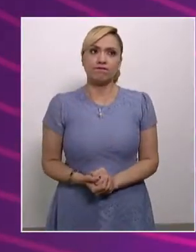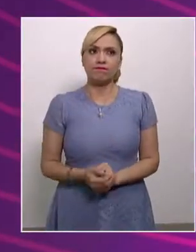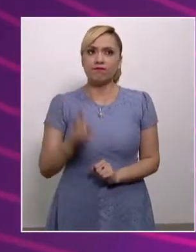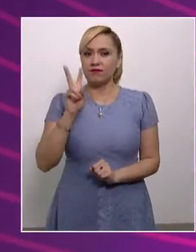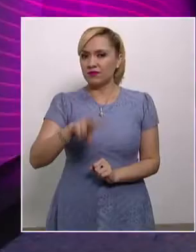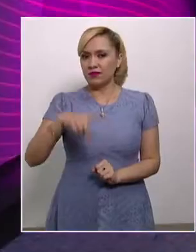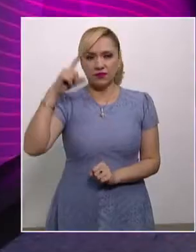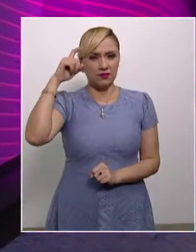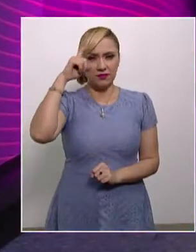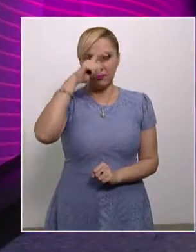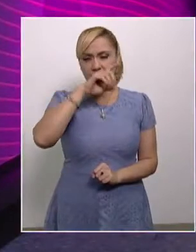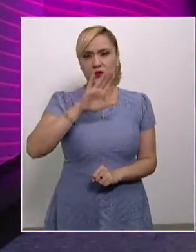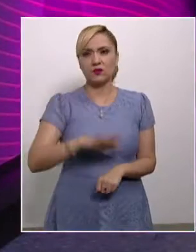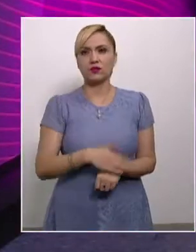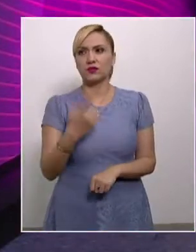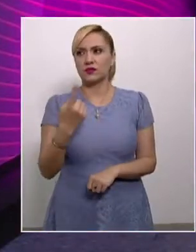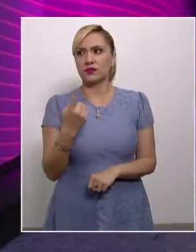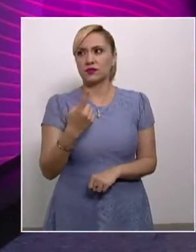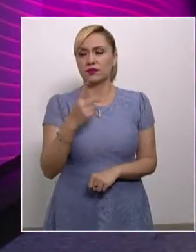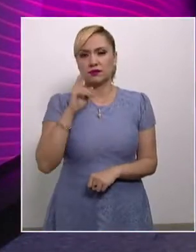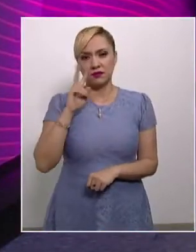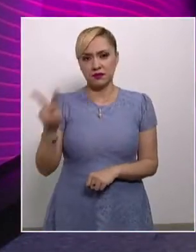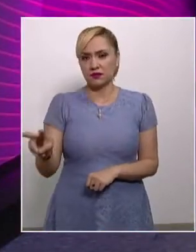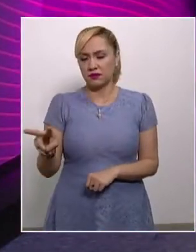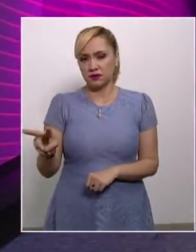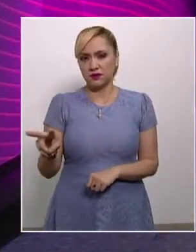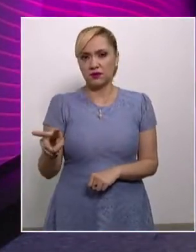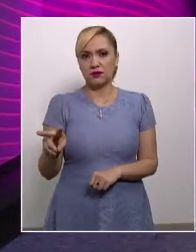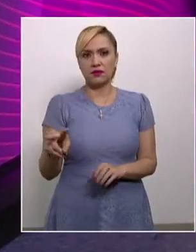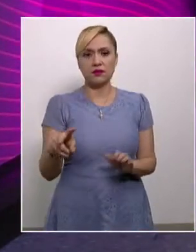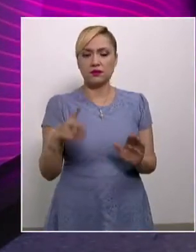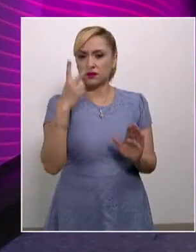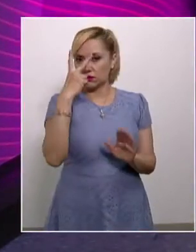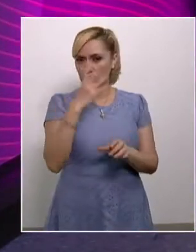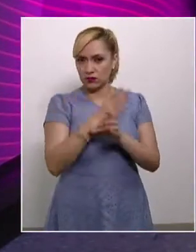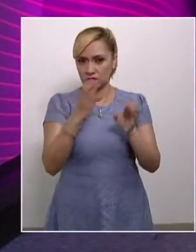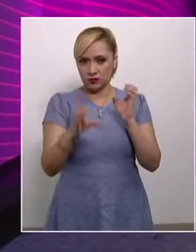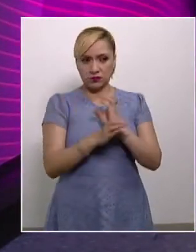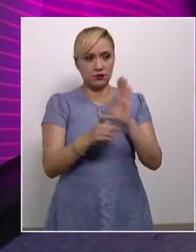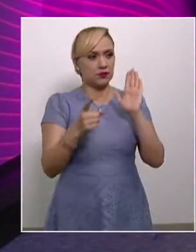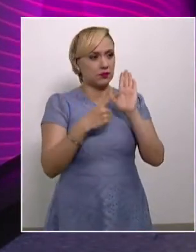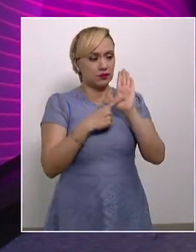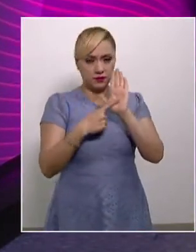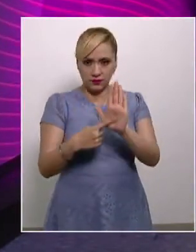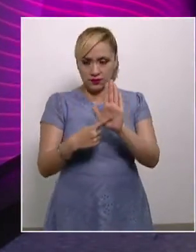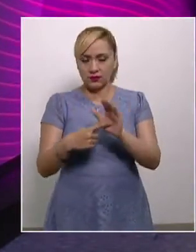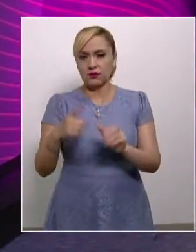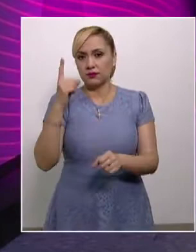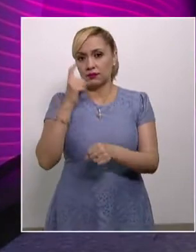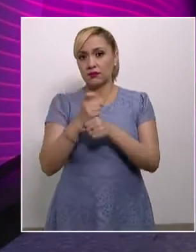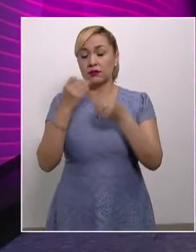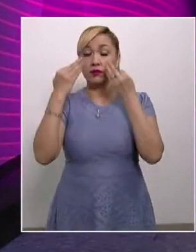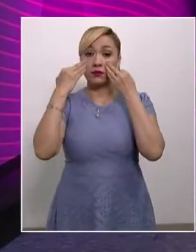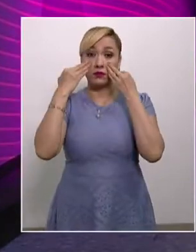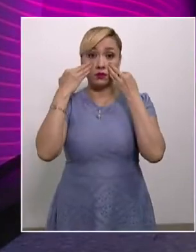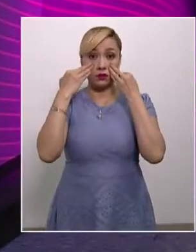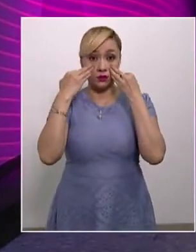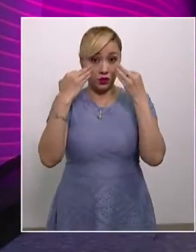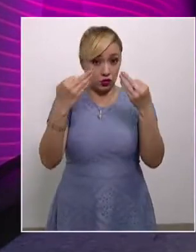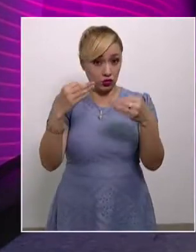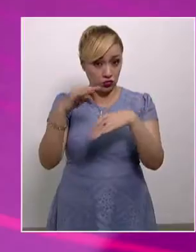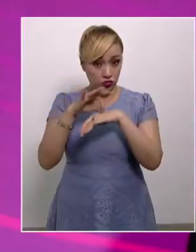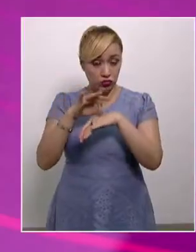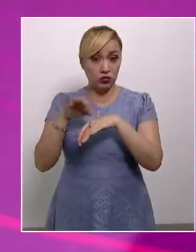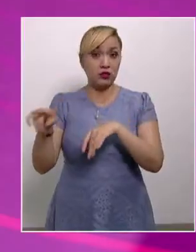bien complicado, porque sí me es importante como señalar dos puntos básicos. El primero, los testigos también son víctimas, son las